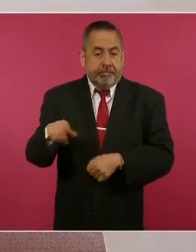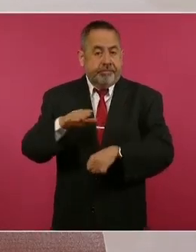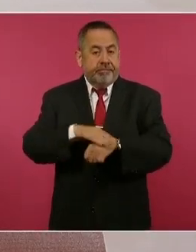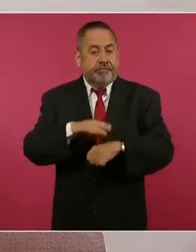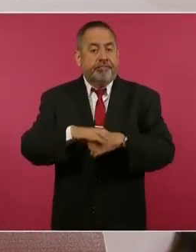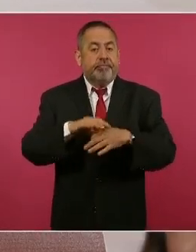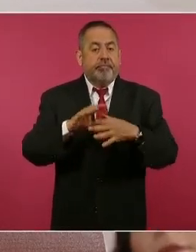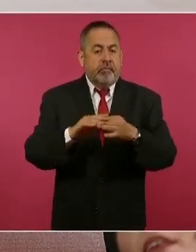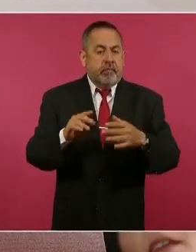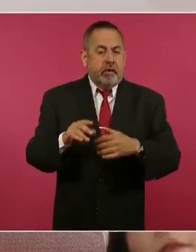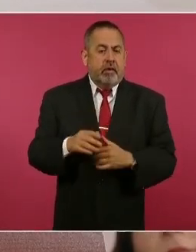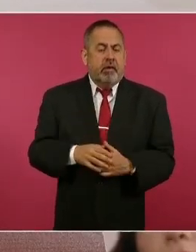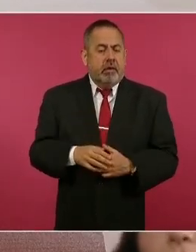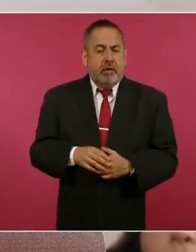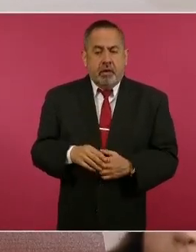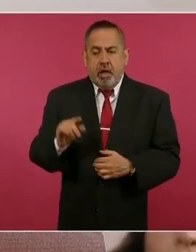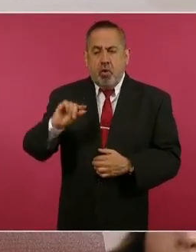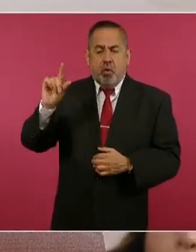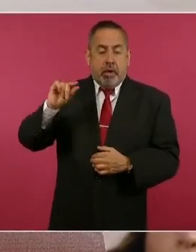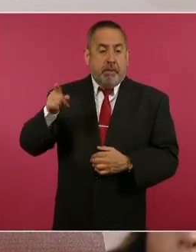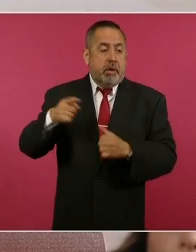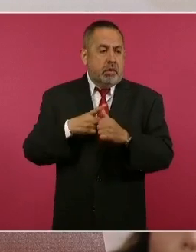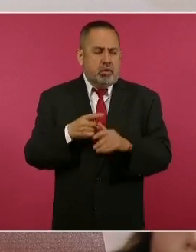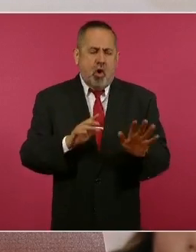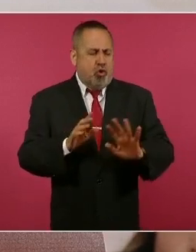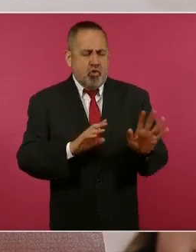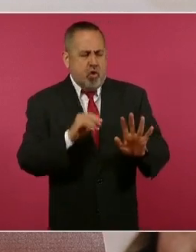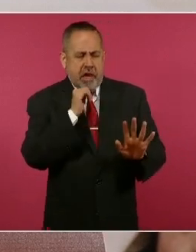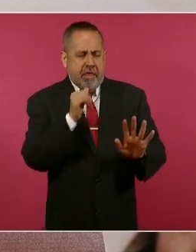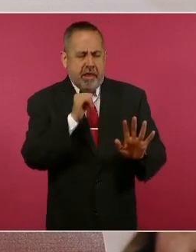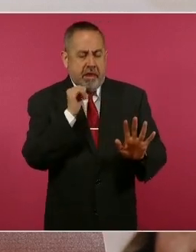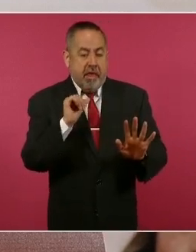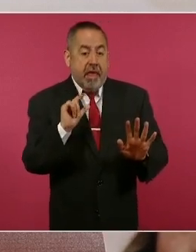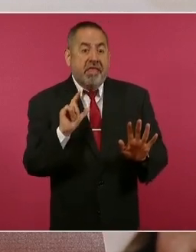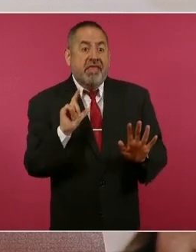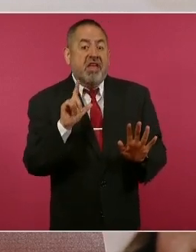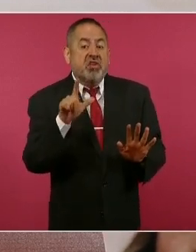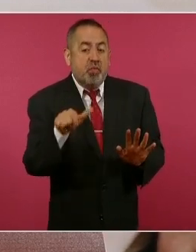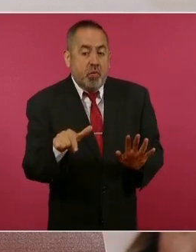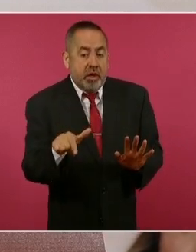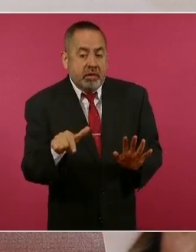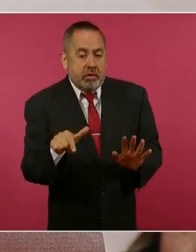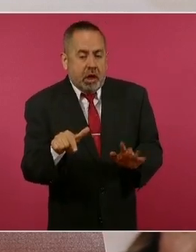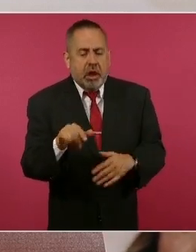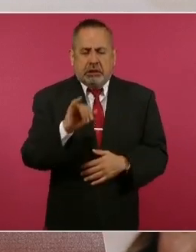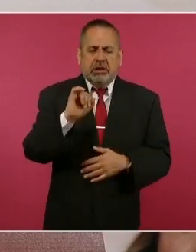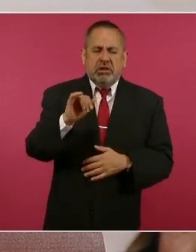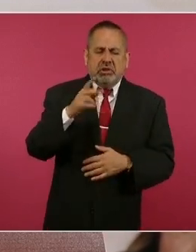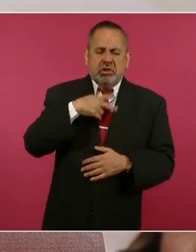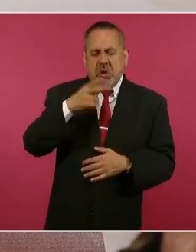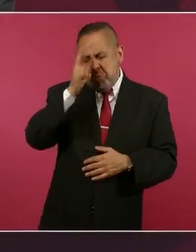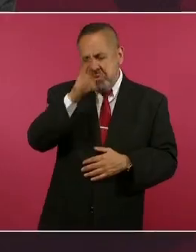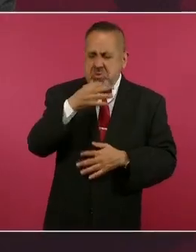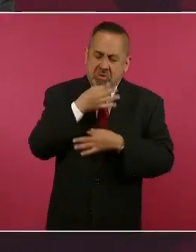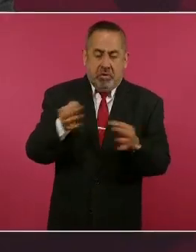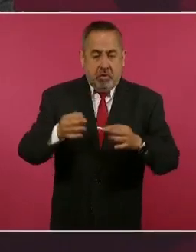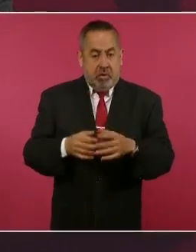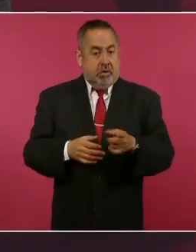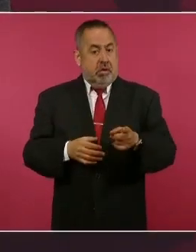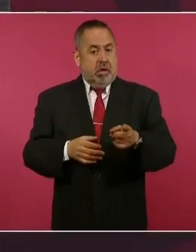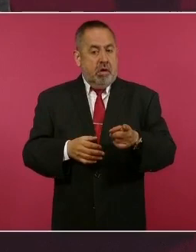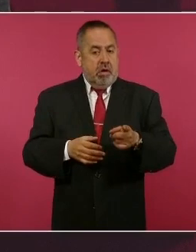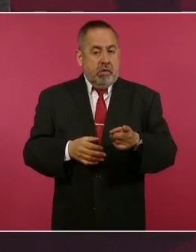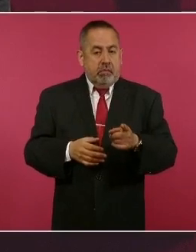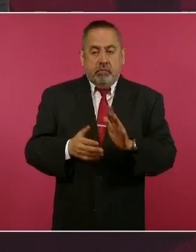las autoridades dijeron de que no era cierto, luego tuvieron que aceptar porque